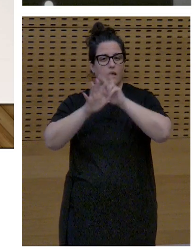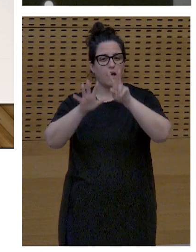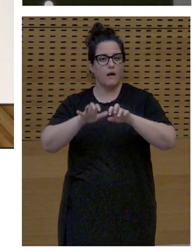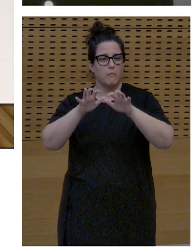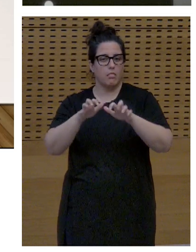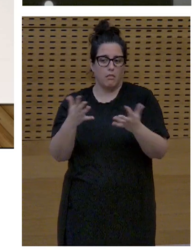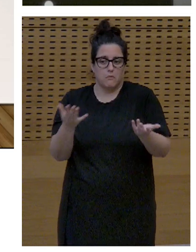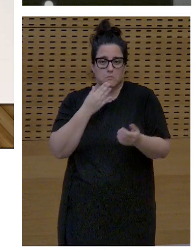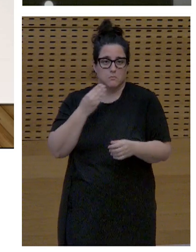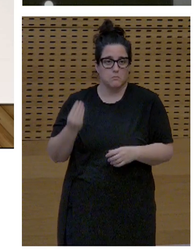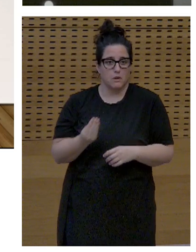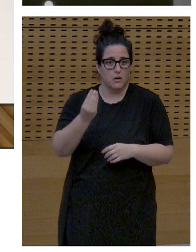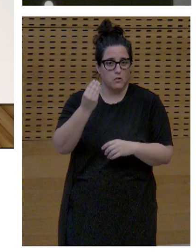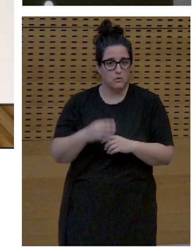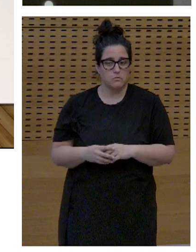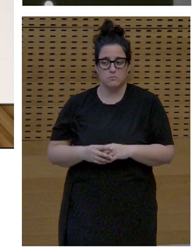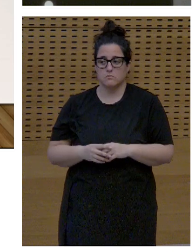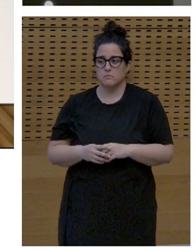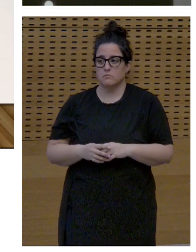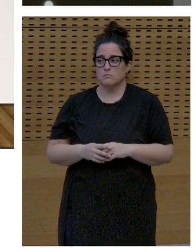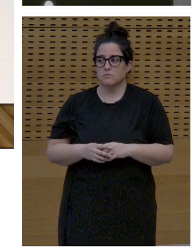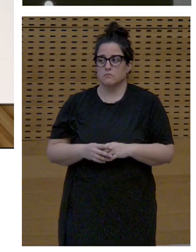muchísimo mejor, ¿no? Y aquí, bueno, pues